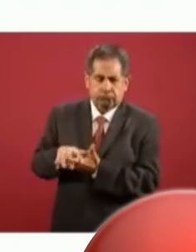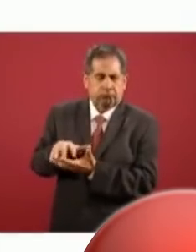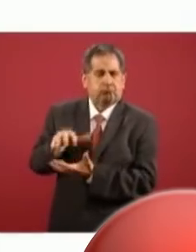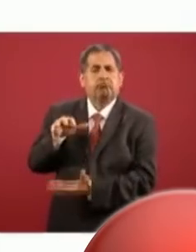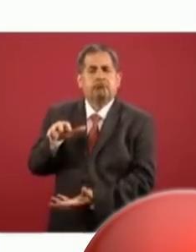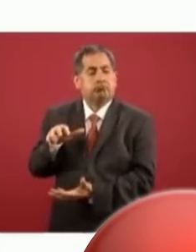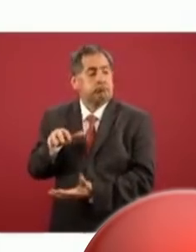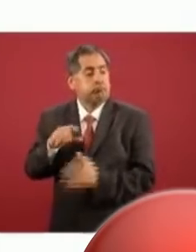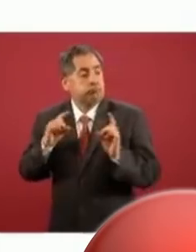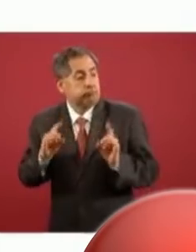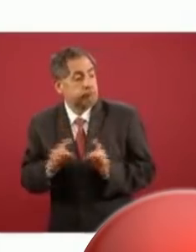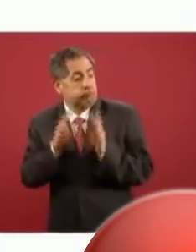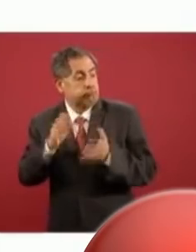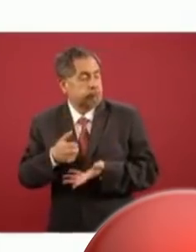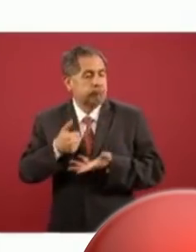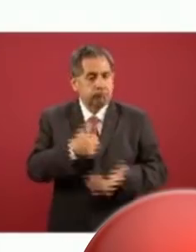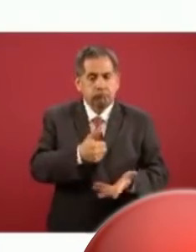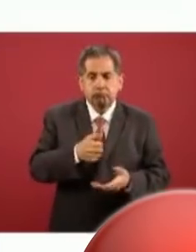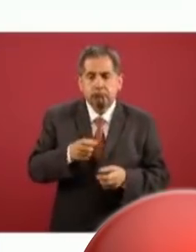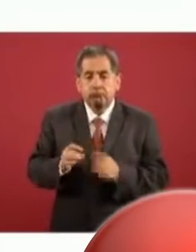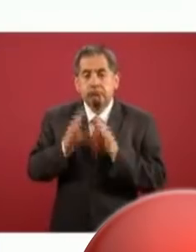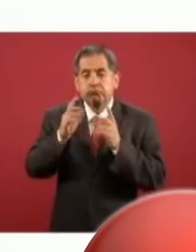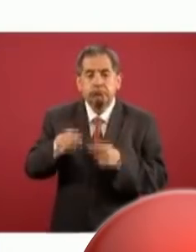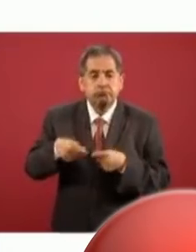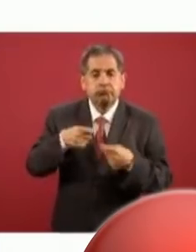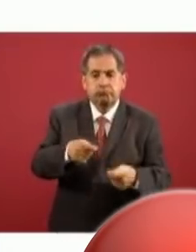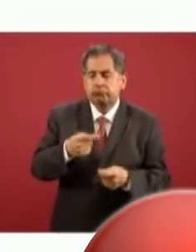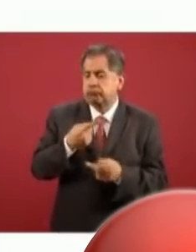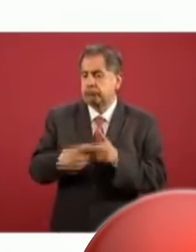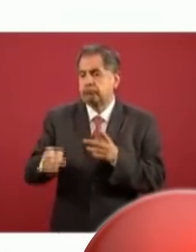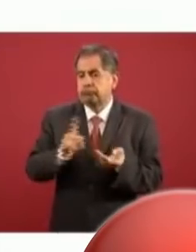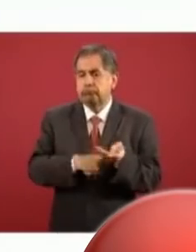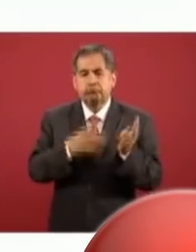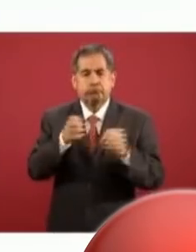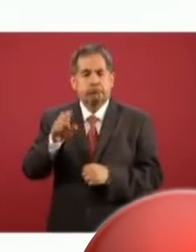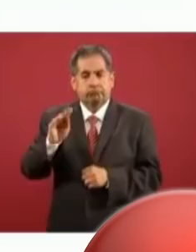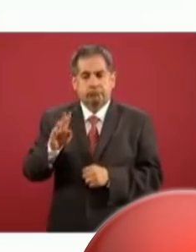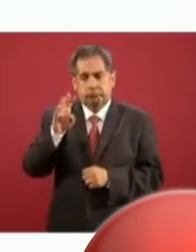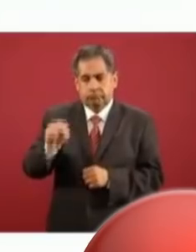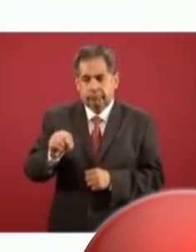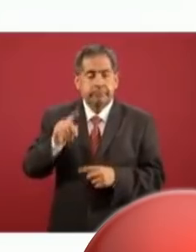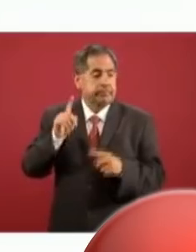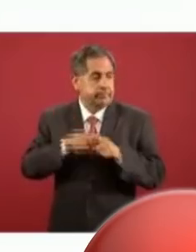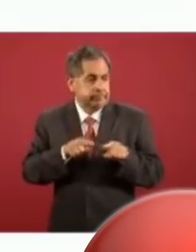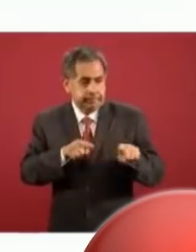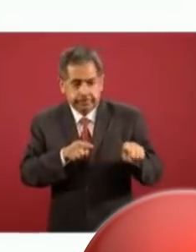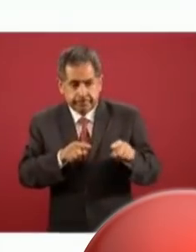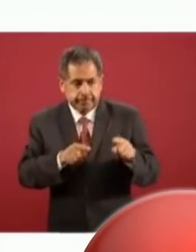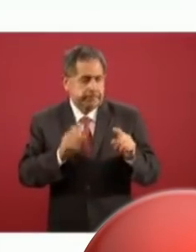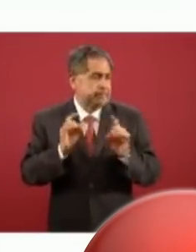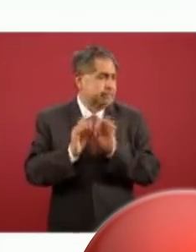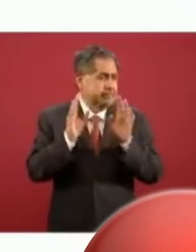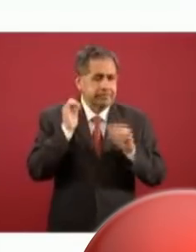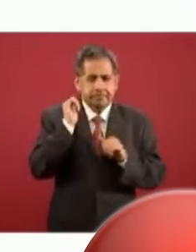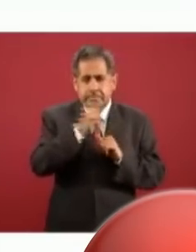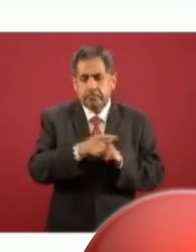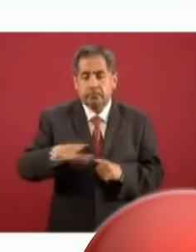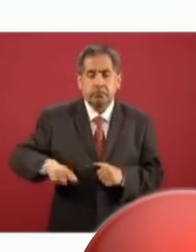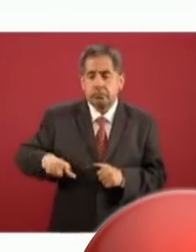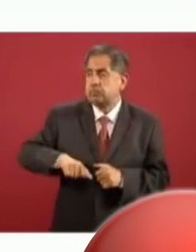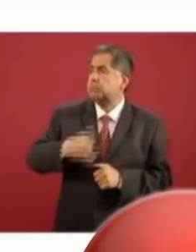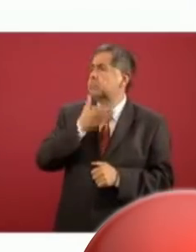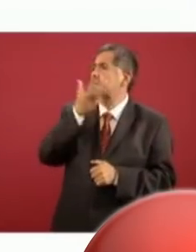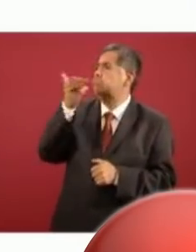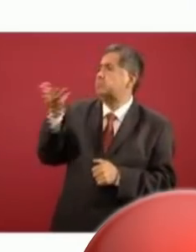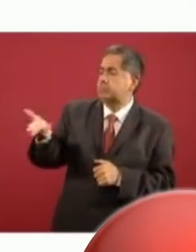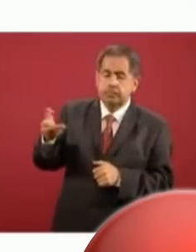vanguardista que tuvo sus primeras reglas en 1999. Estas declaratorias se emiten a solicitud de los gobiernos